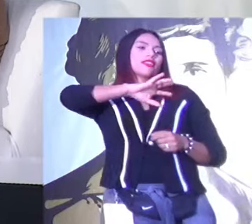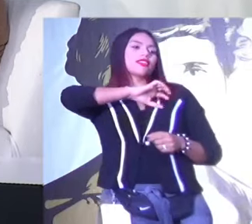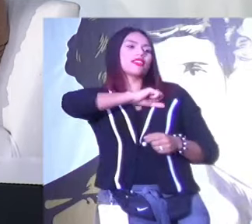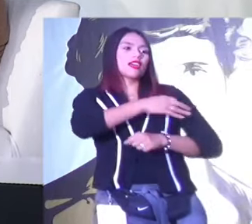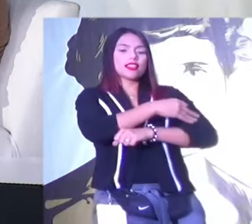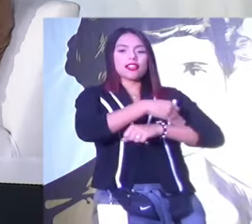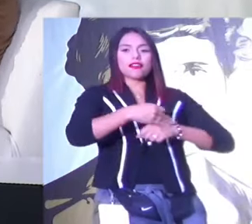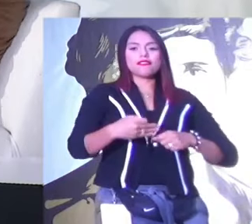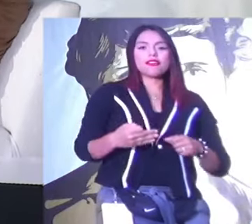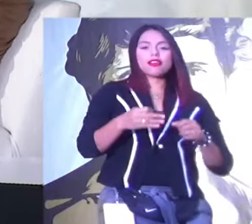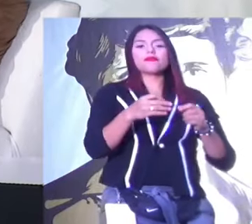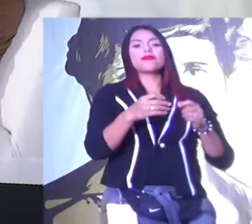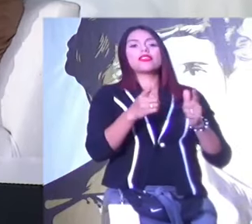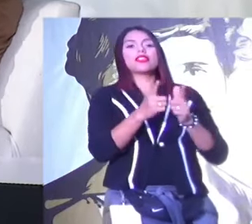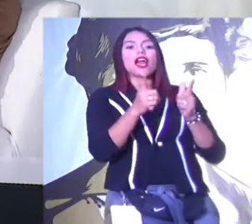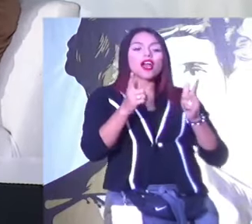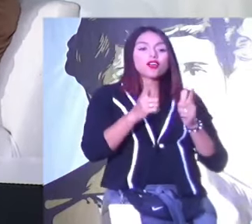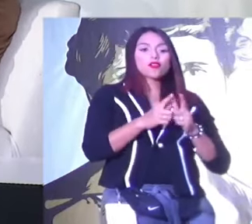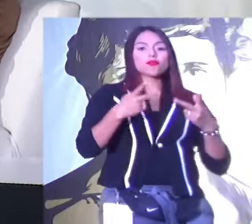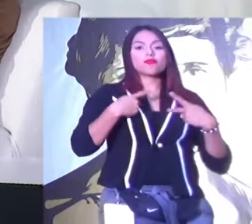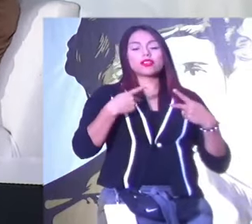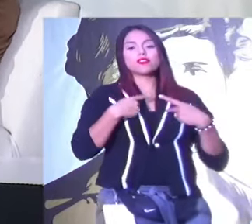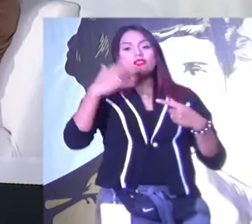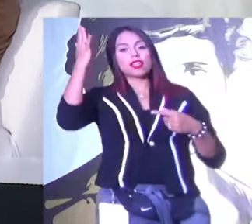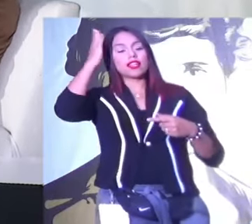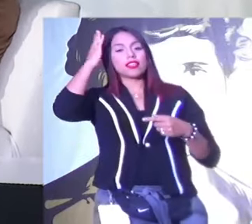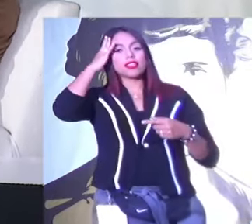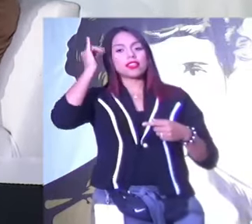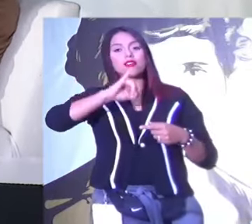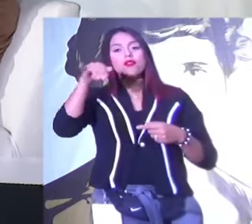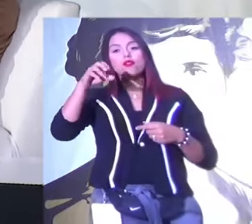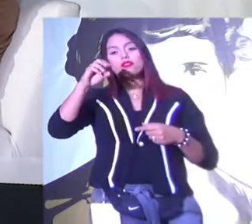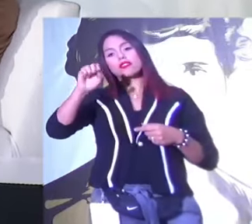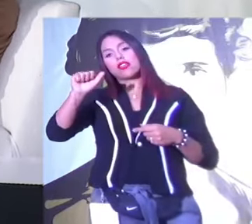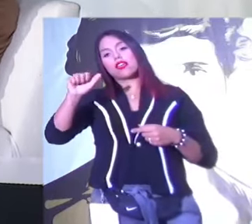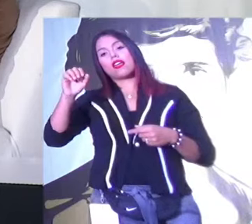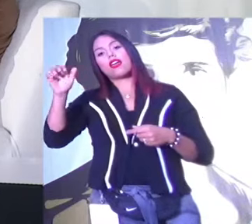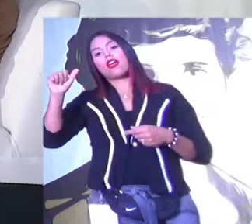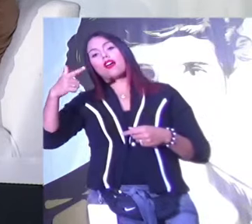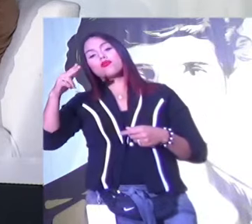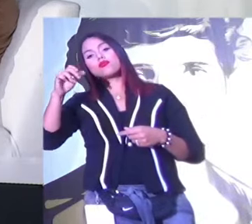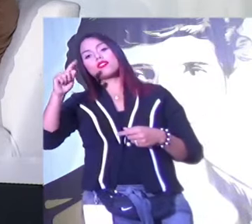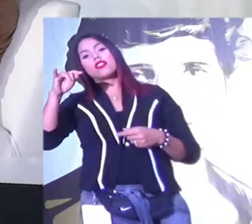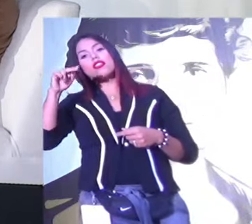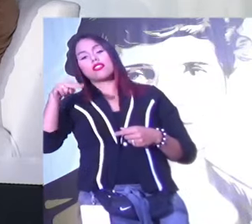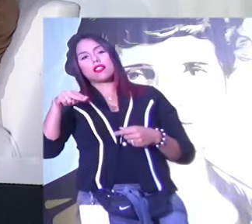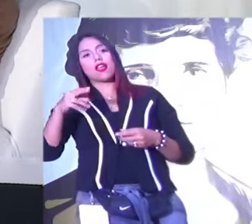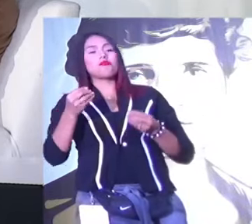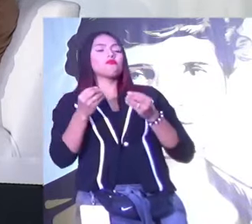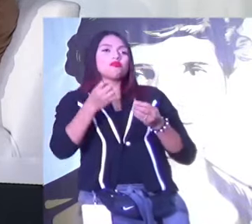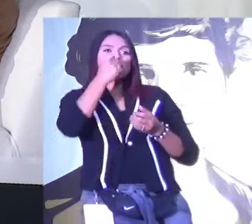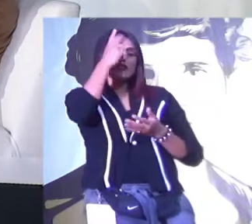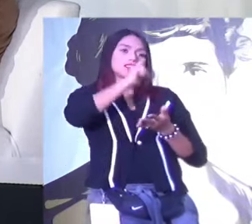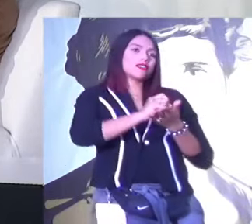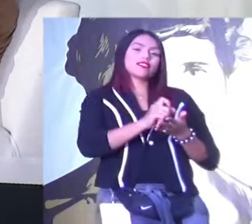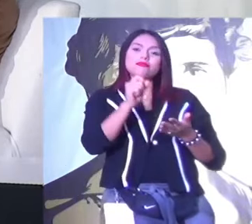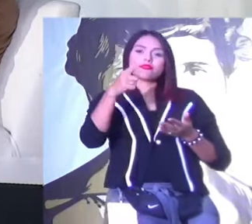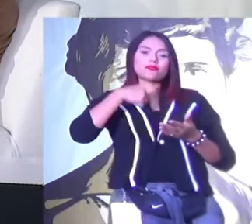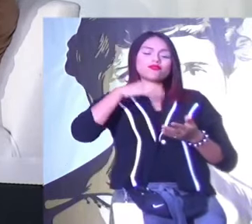que origina José Agustín. Esa es mi línea, ¿sí? Y por ahí pasan muchos otros autores y yo estoy feliz, ese es mi